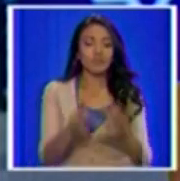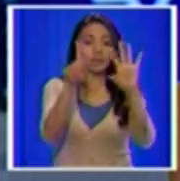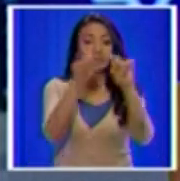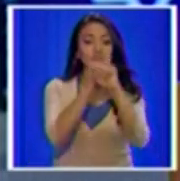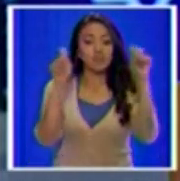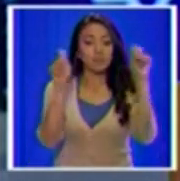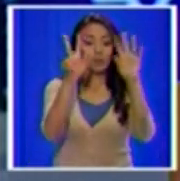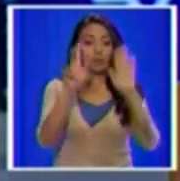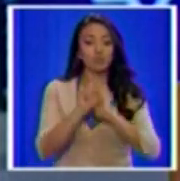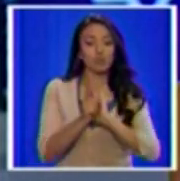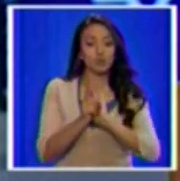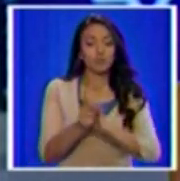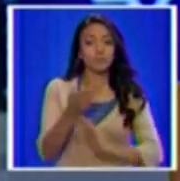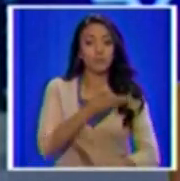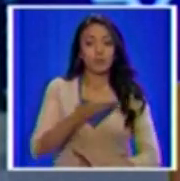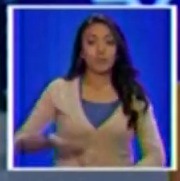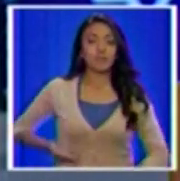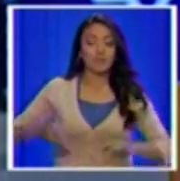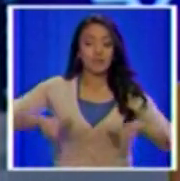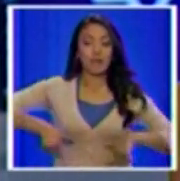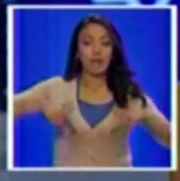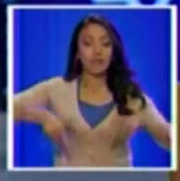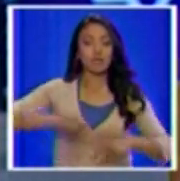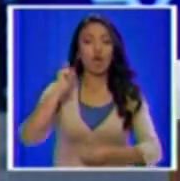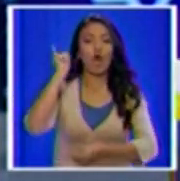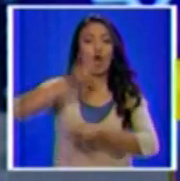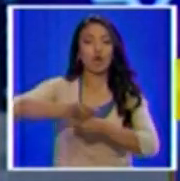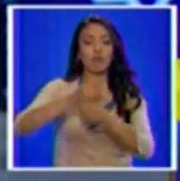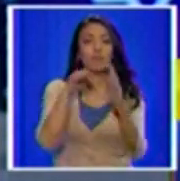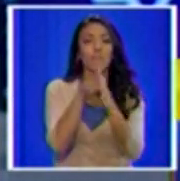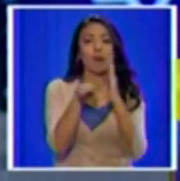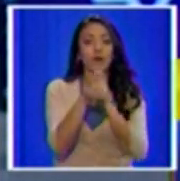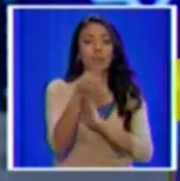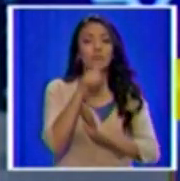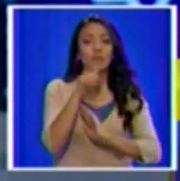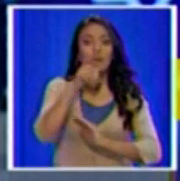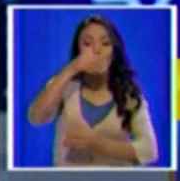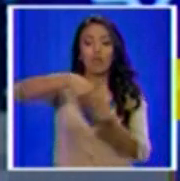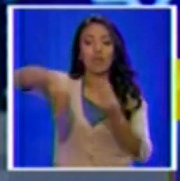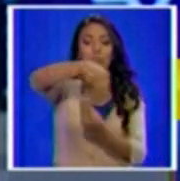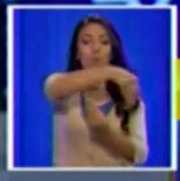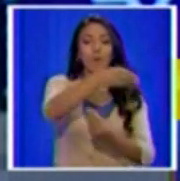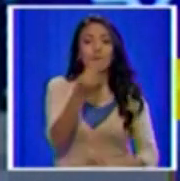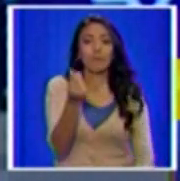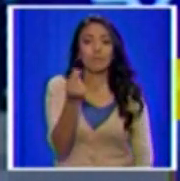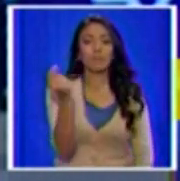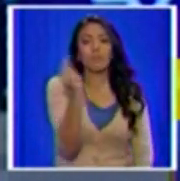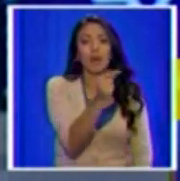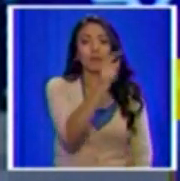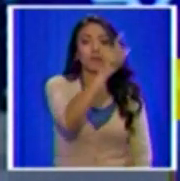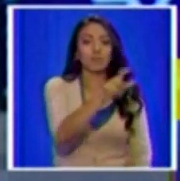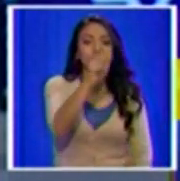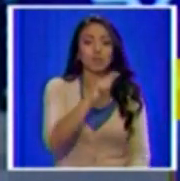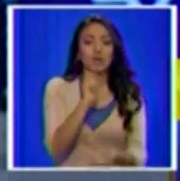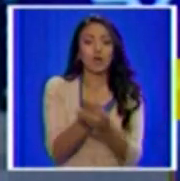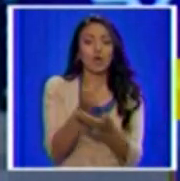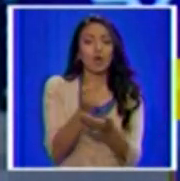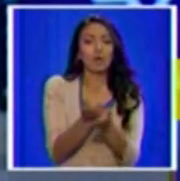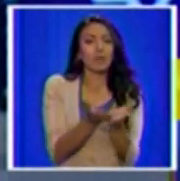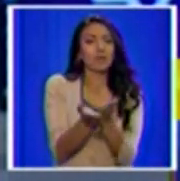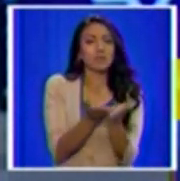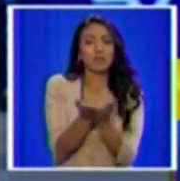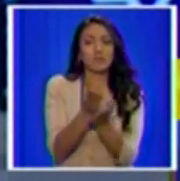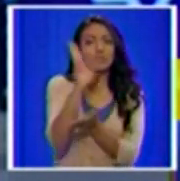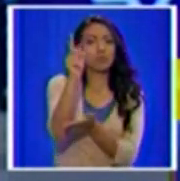Con 8 minutos, el presidente Moreno ordenó a la banca privada devolver a sus clientes los dineros que se les haya cobrado por servicios